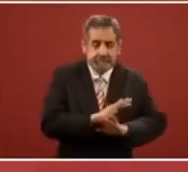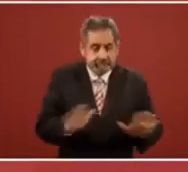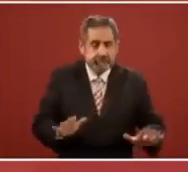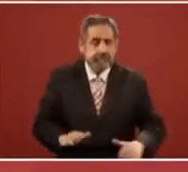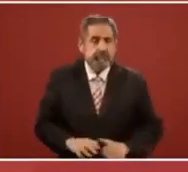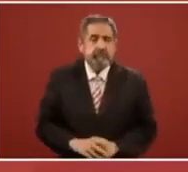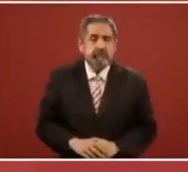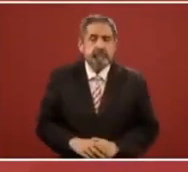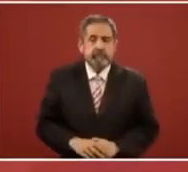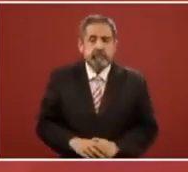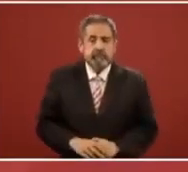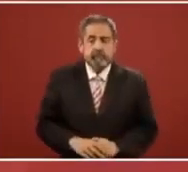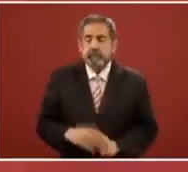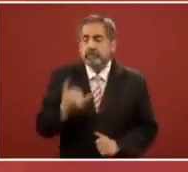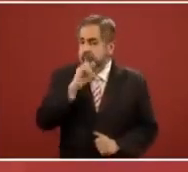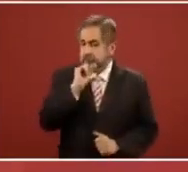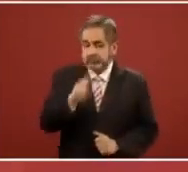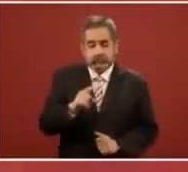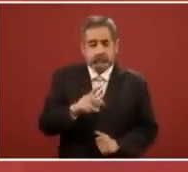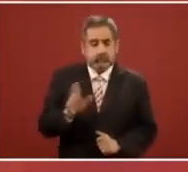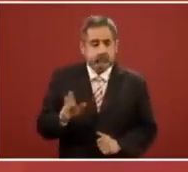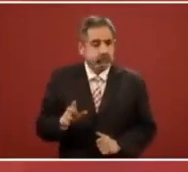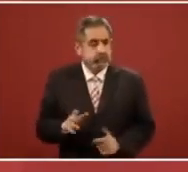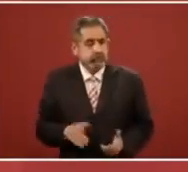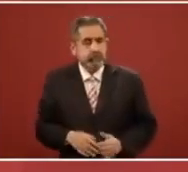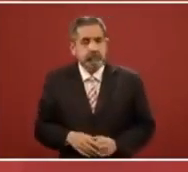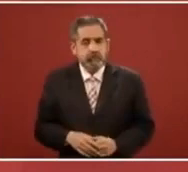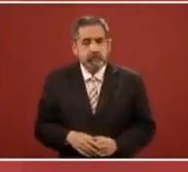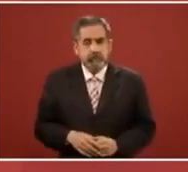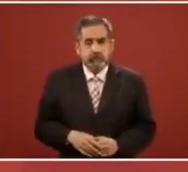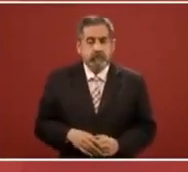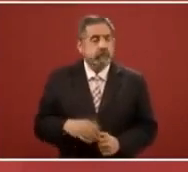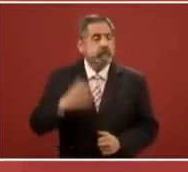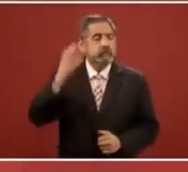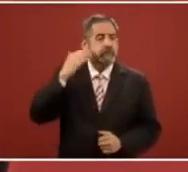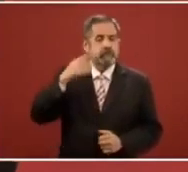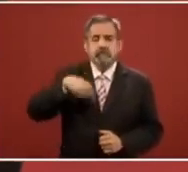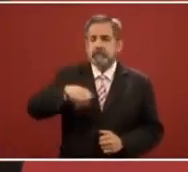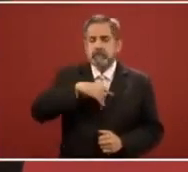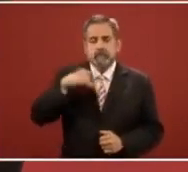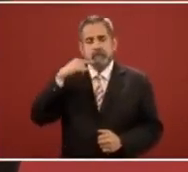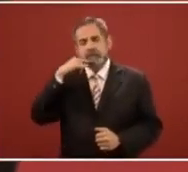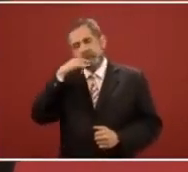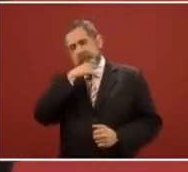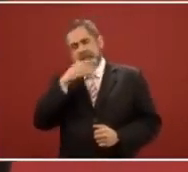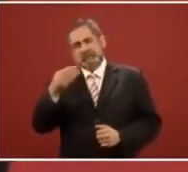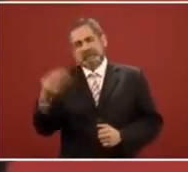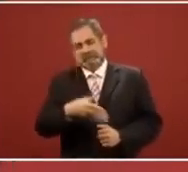Y también era una postura muy hipócrita